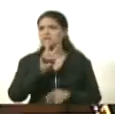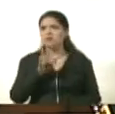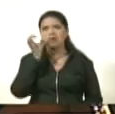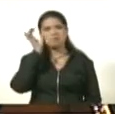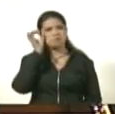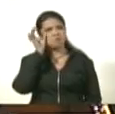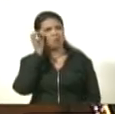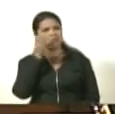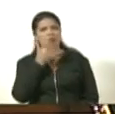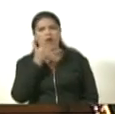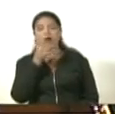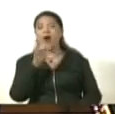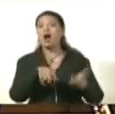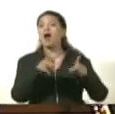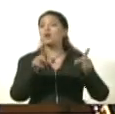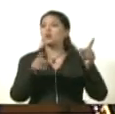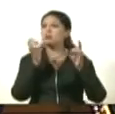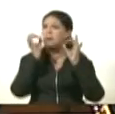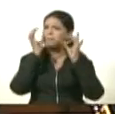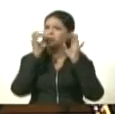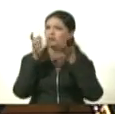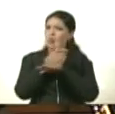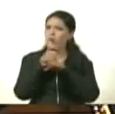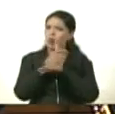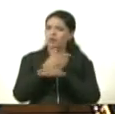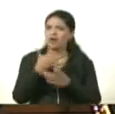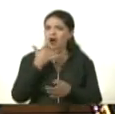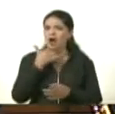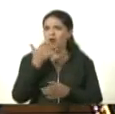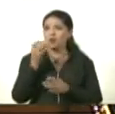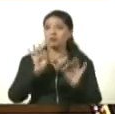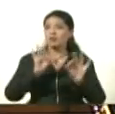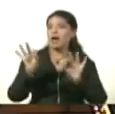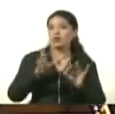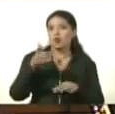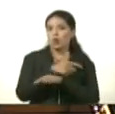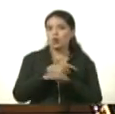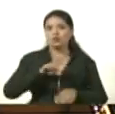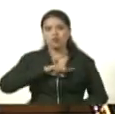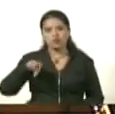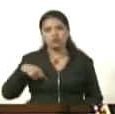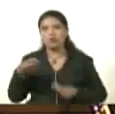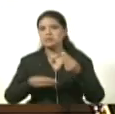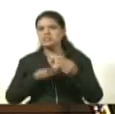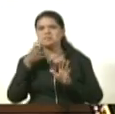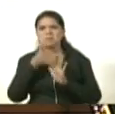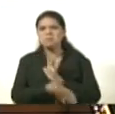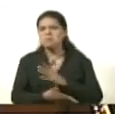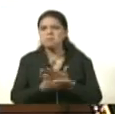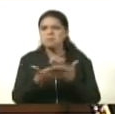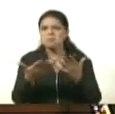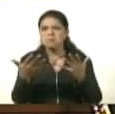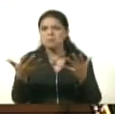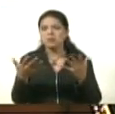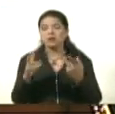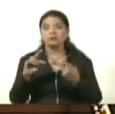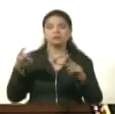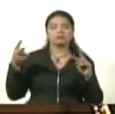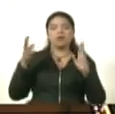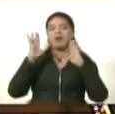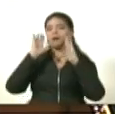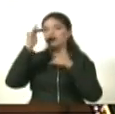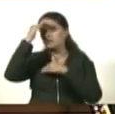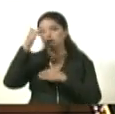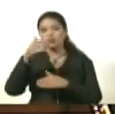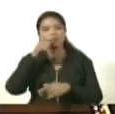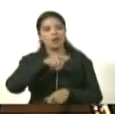más. Algunos dicen que hasta fue inventado por el gobierno, es una patraña que nosotros lo hicimos a propósito para que desviar la atención de la